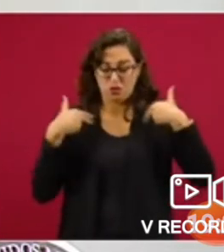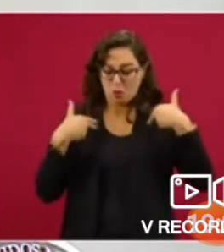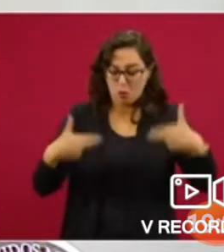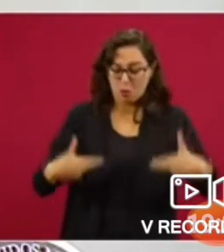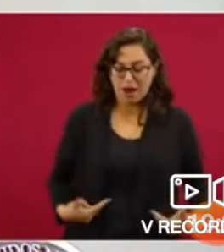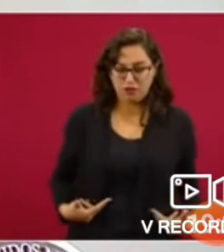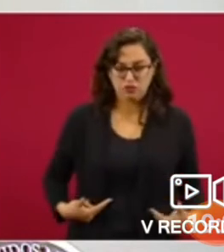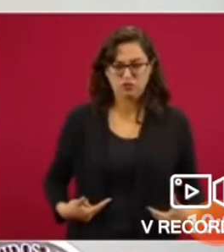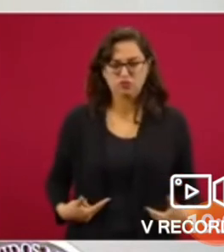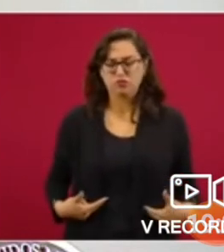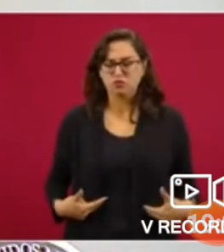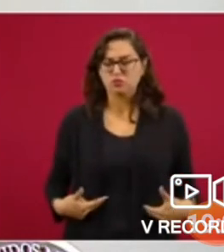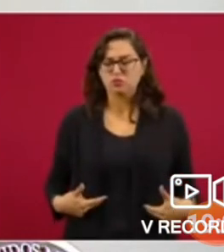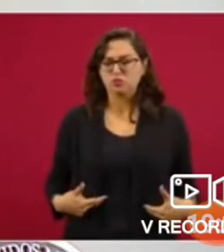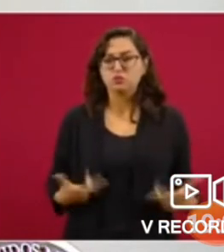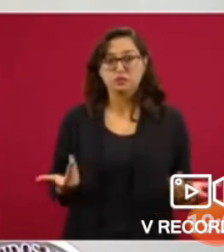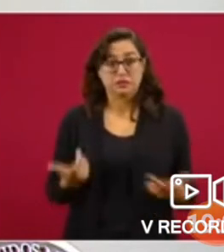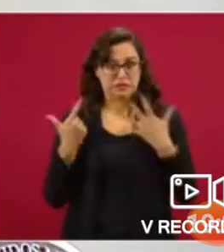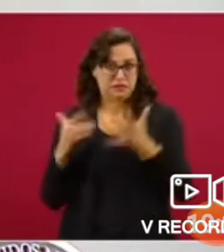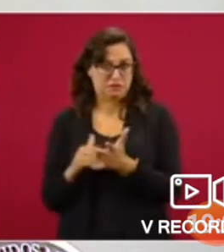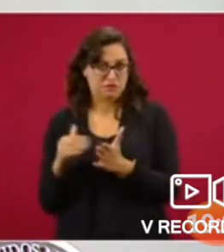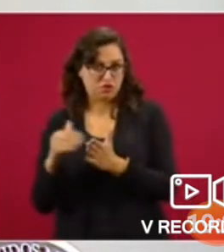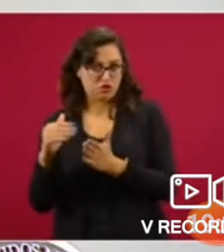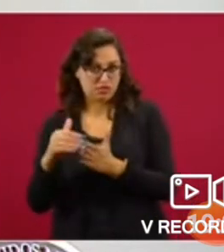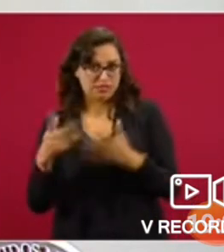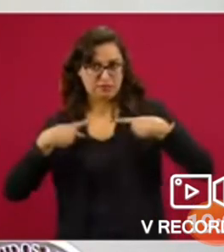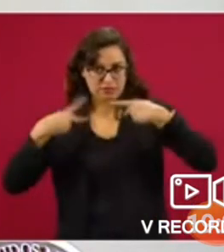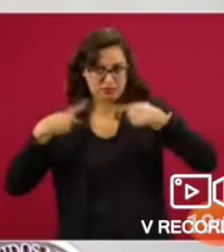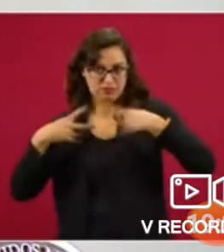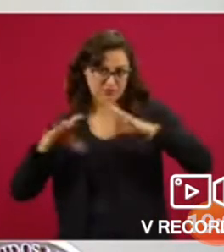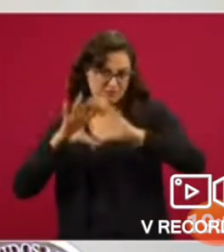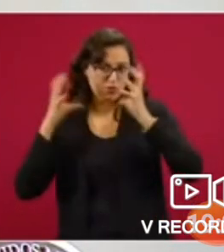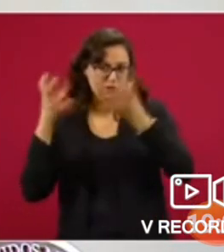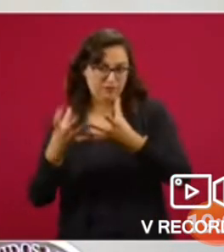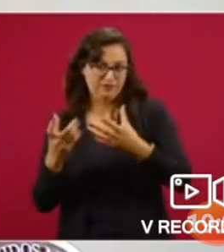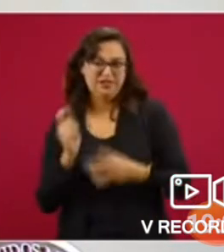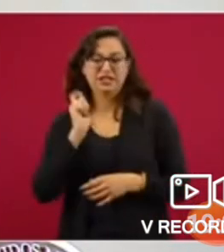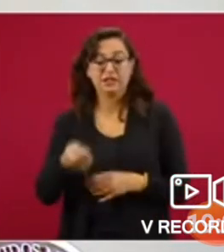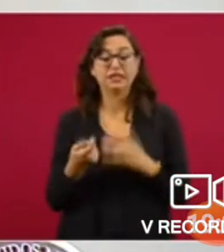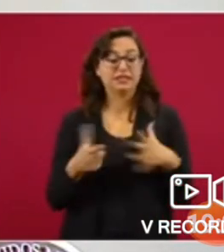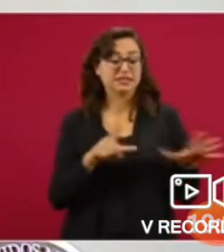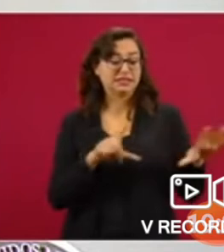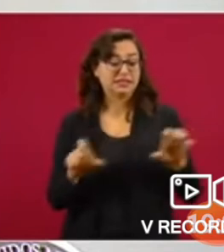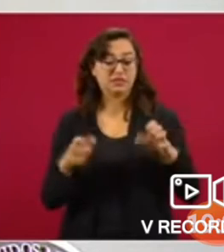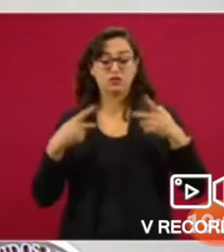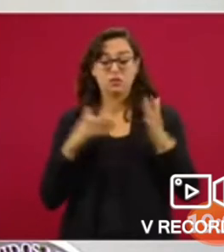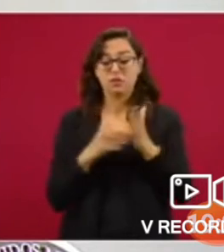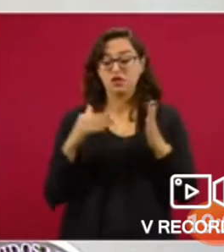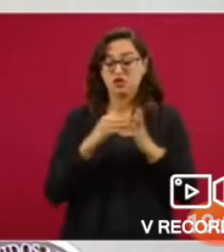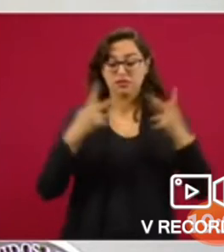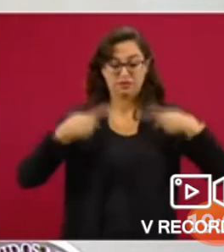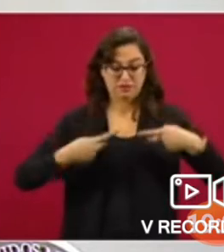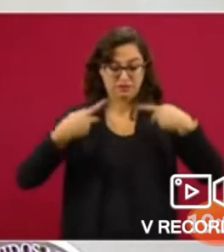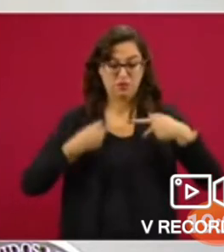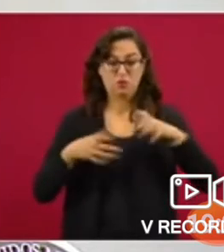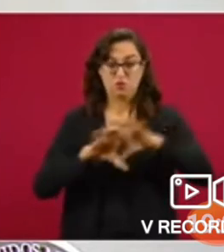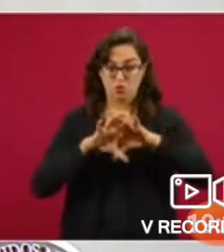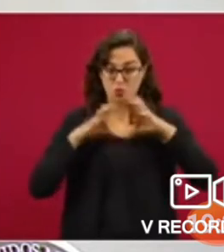habitantes y reveló que 10% de ellas, 700 millones de habitantes del mundo